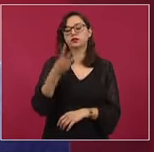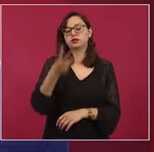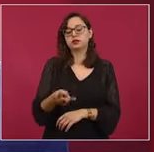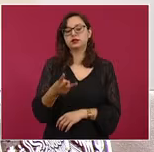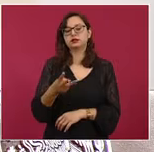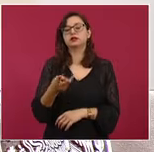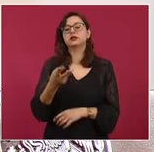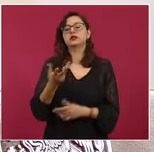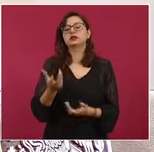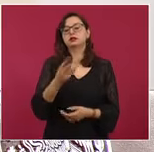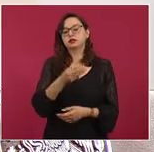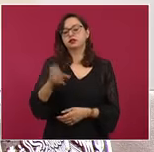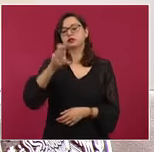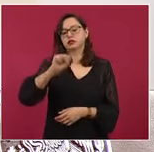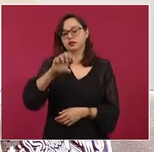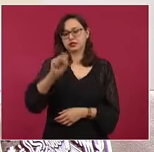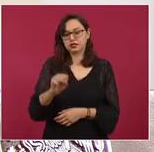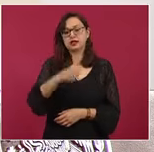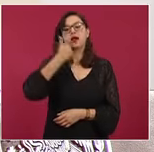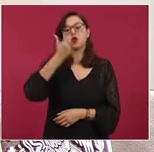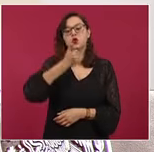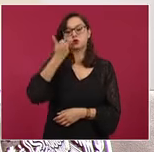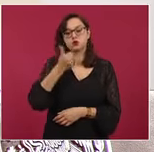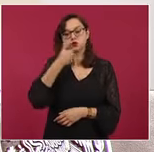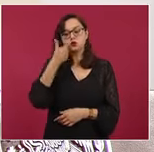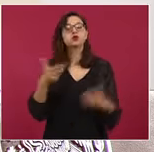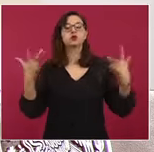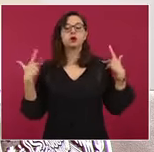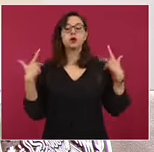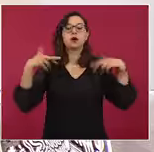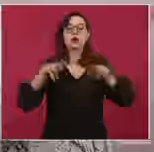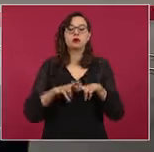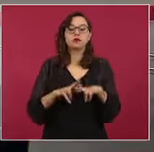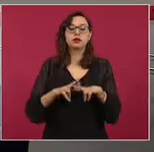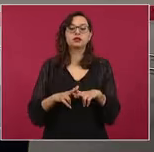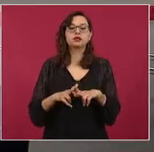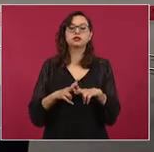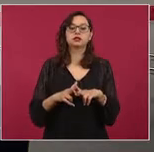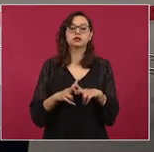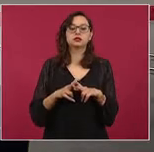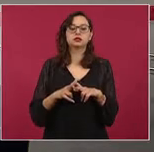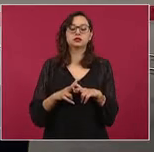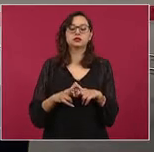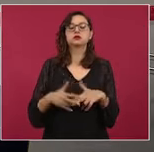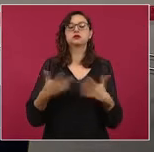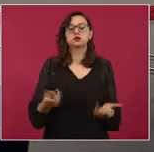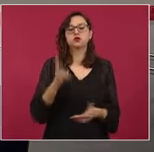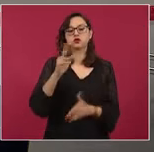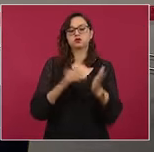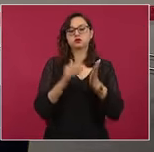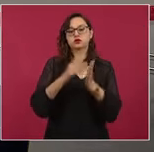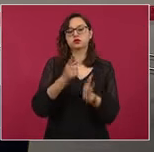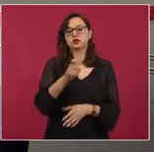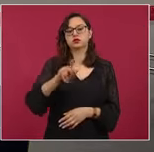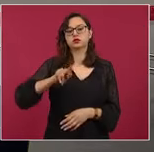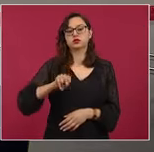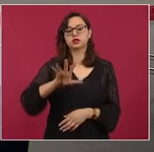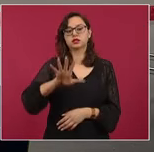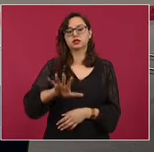28.923.260. Y en lo que se refiere a personal docente, ya tenemos una presencia de